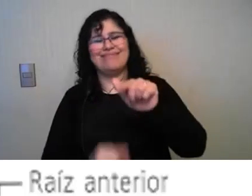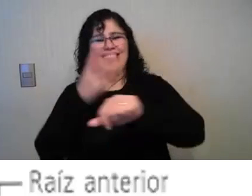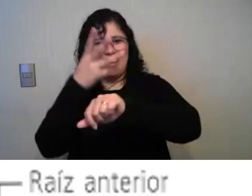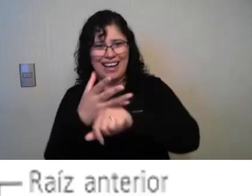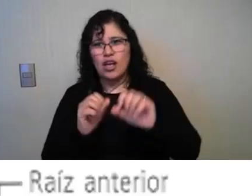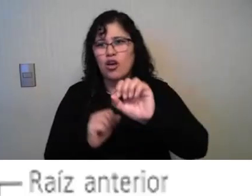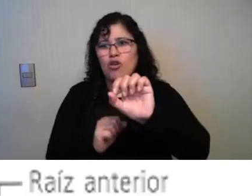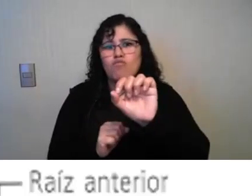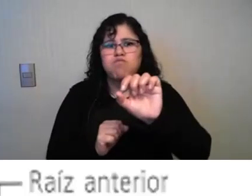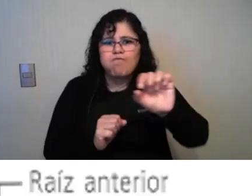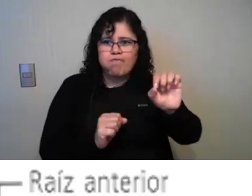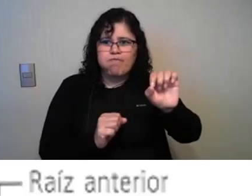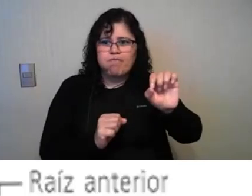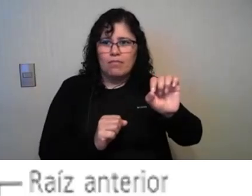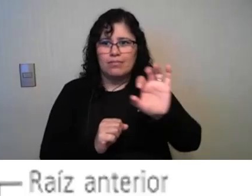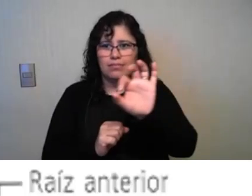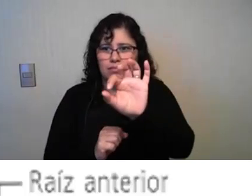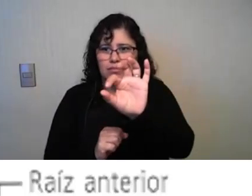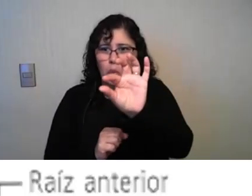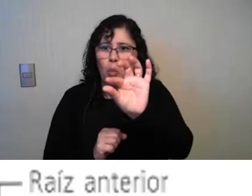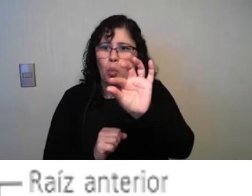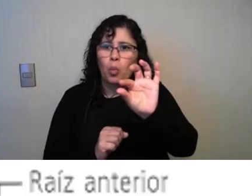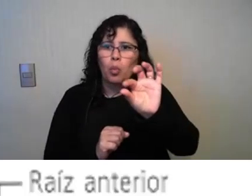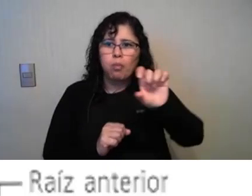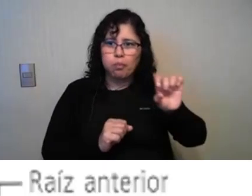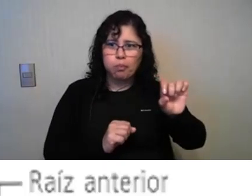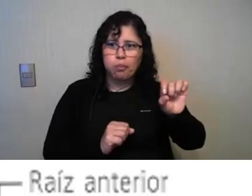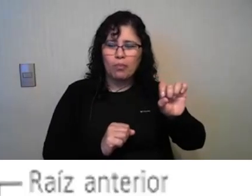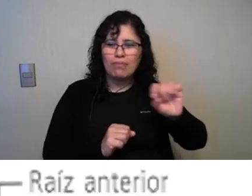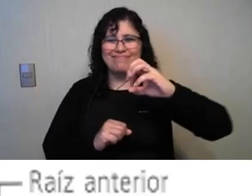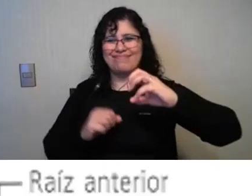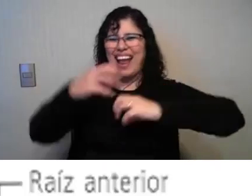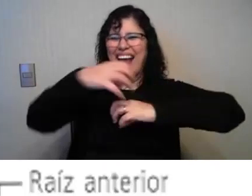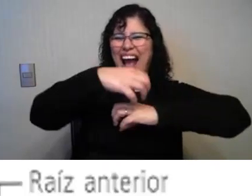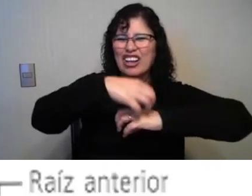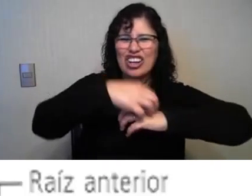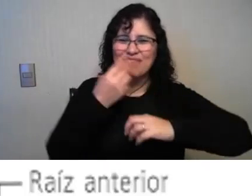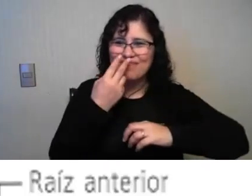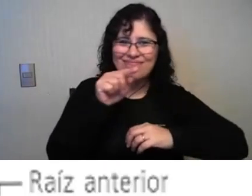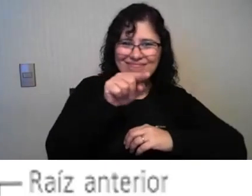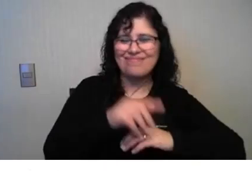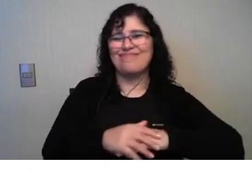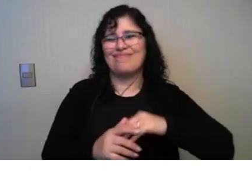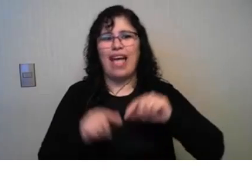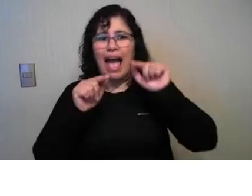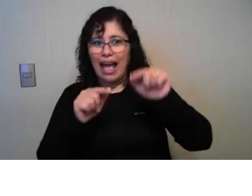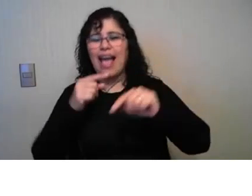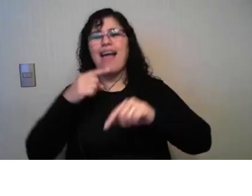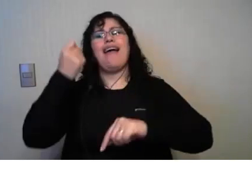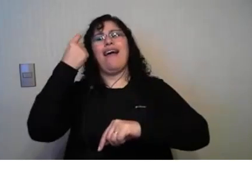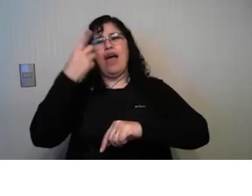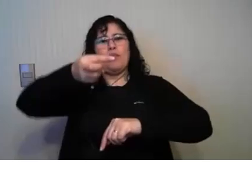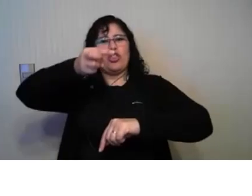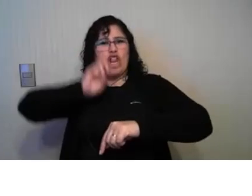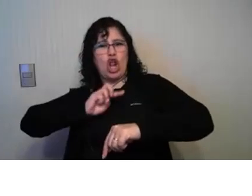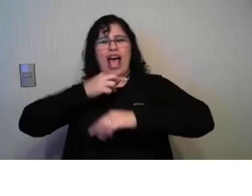engrosamiento que sería el ganglio, ¿ya? El ganglio. Ahora, ¿por qué? Otra cosa